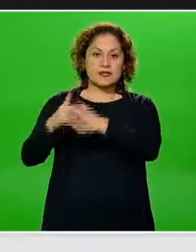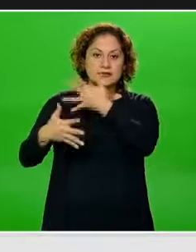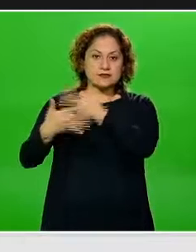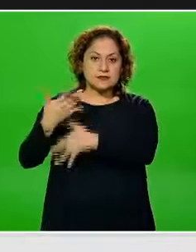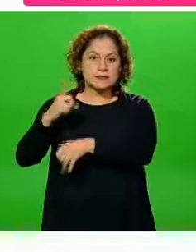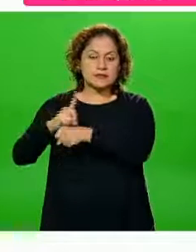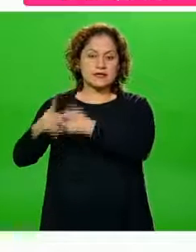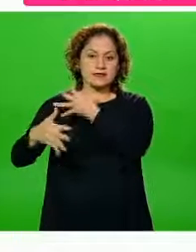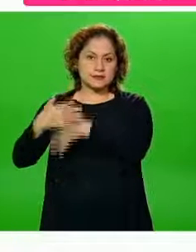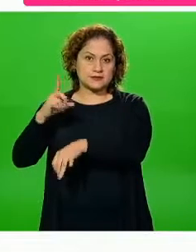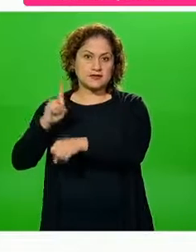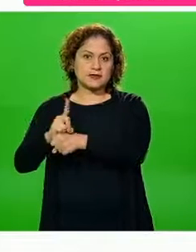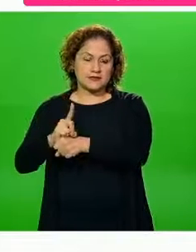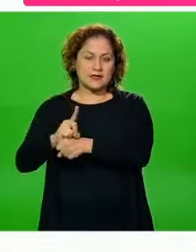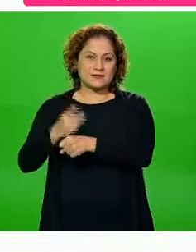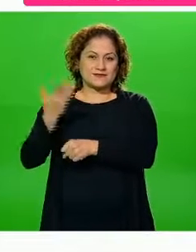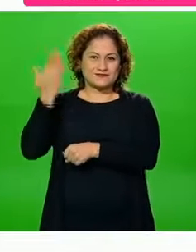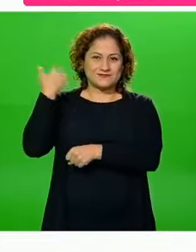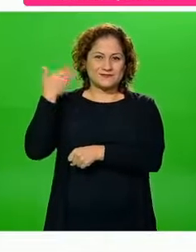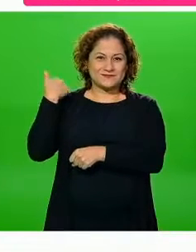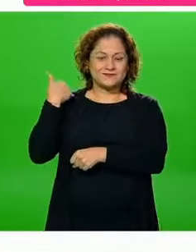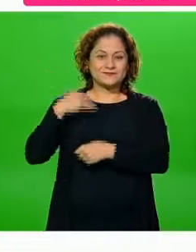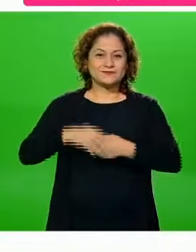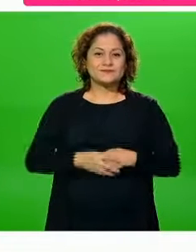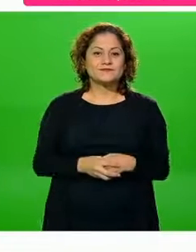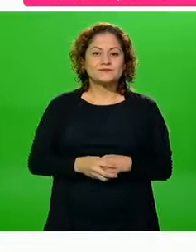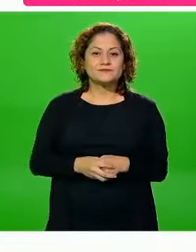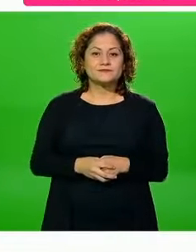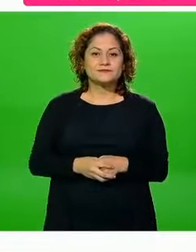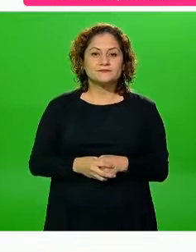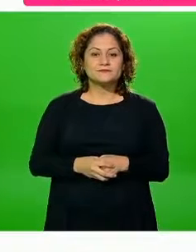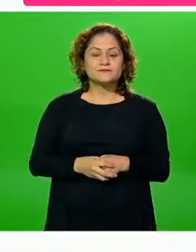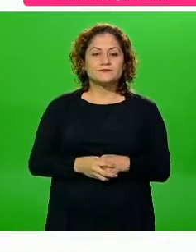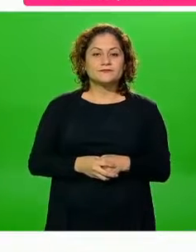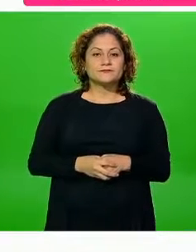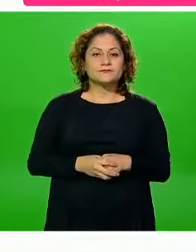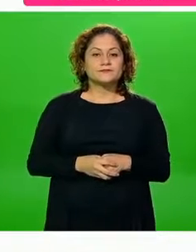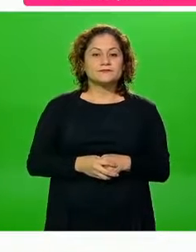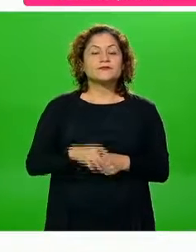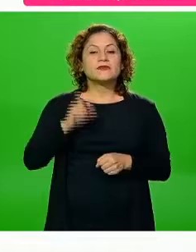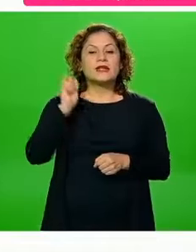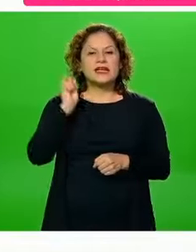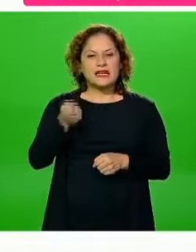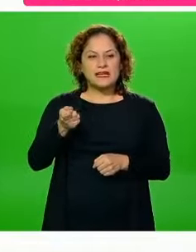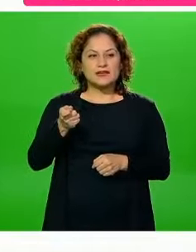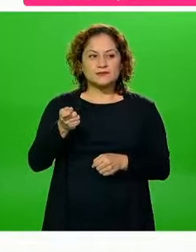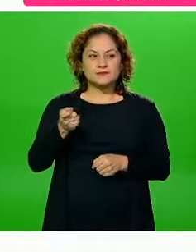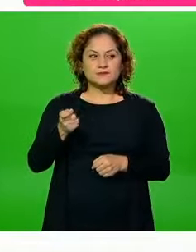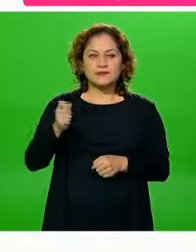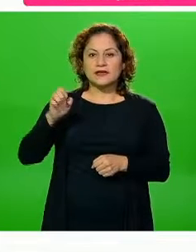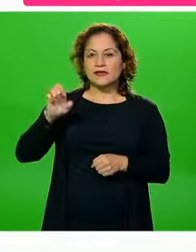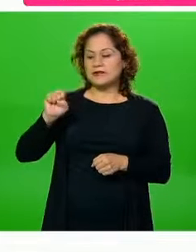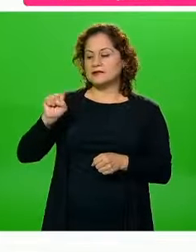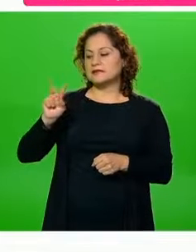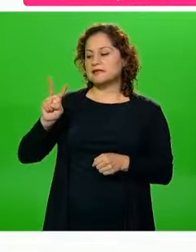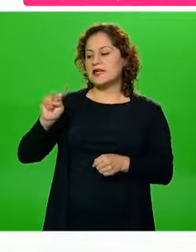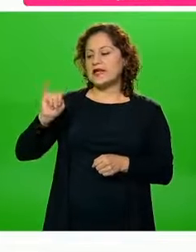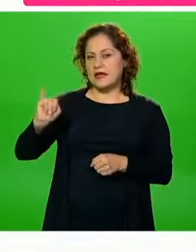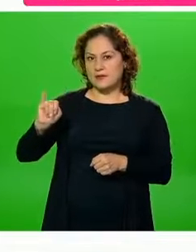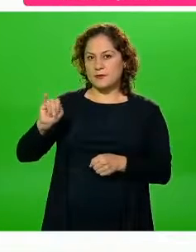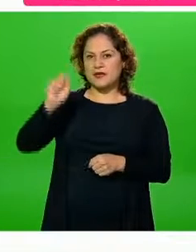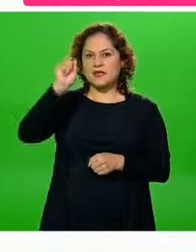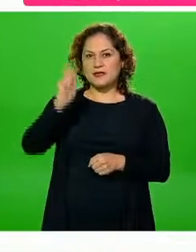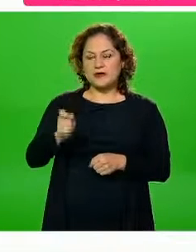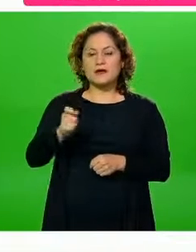como veíamos en presentaciones previas, los datos de los eventos supuestamente atribuibles a la vacunación